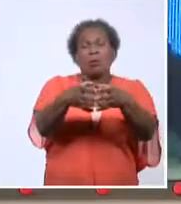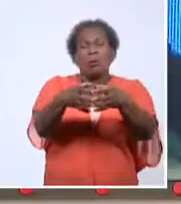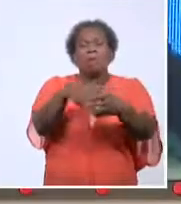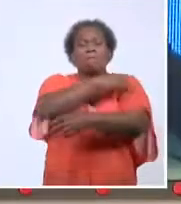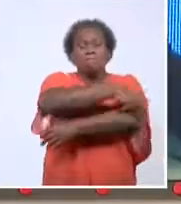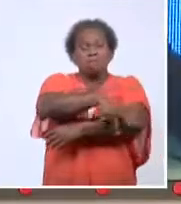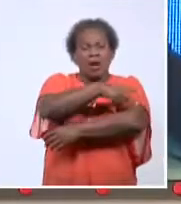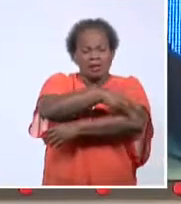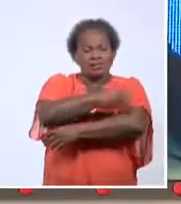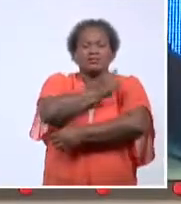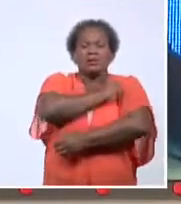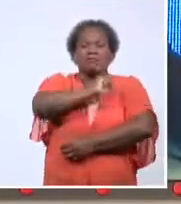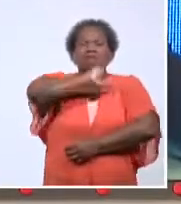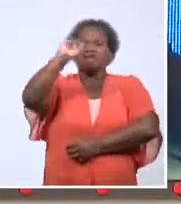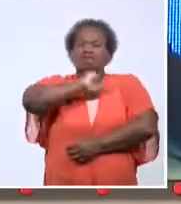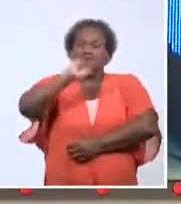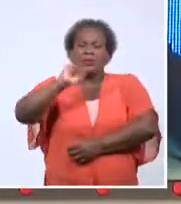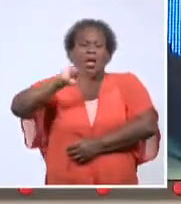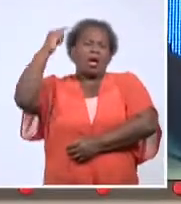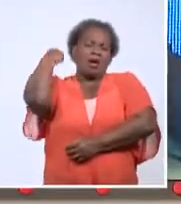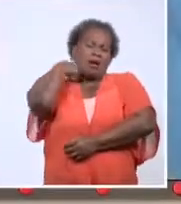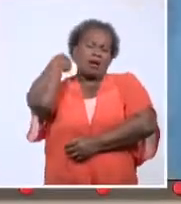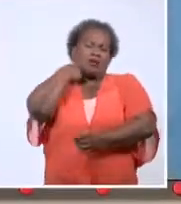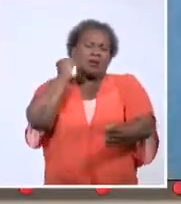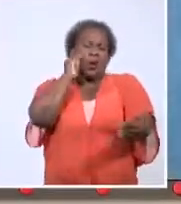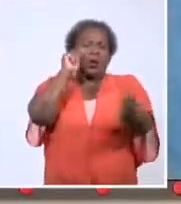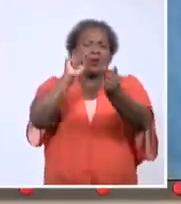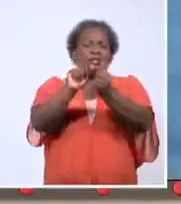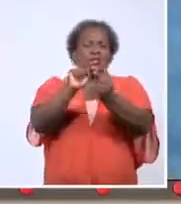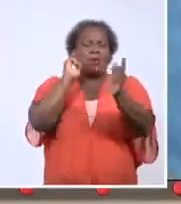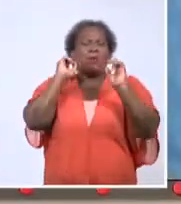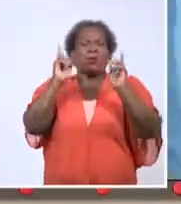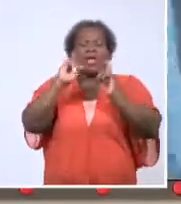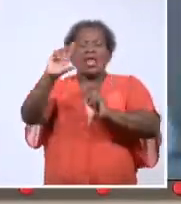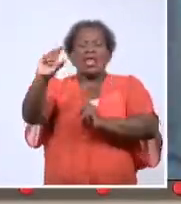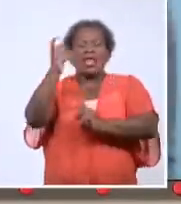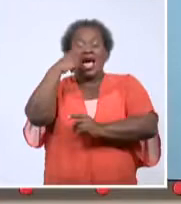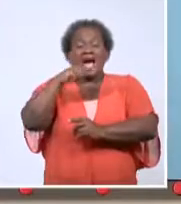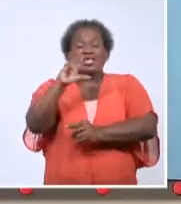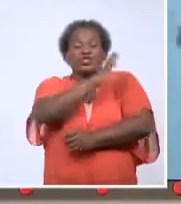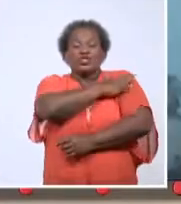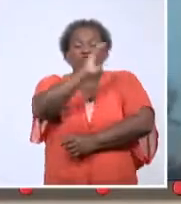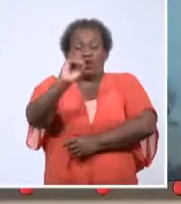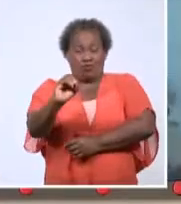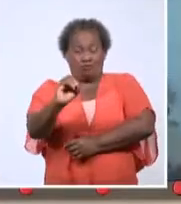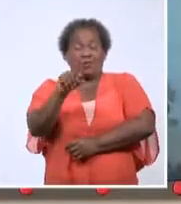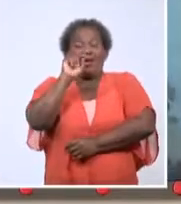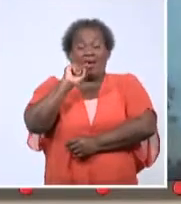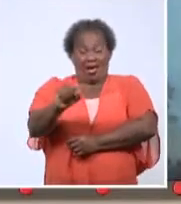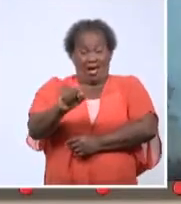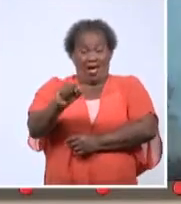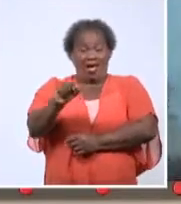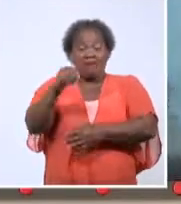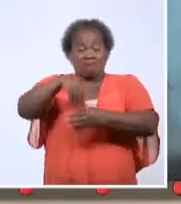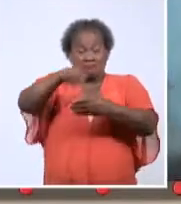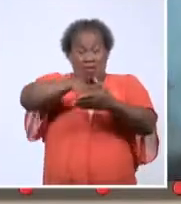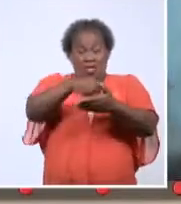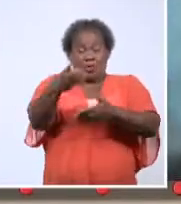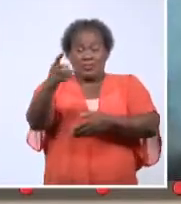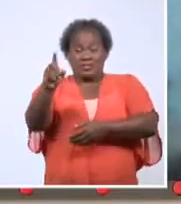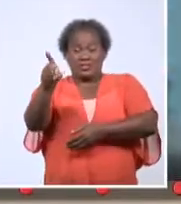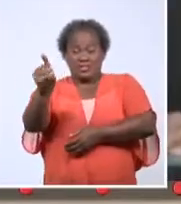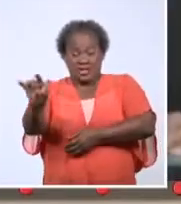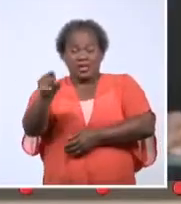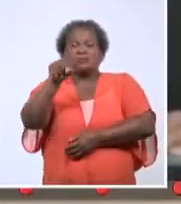la presidencia han sido por años los objetivos políticos de Lasso. En los comicios de 2017, su movimiento obtuvo